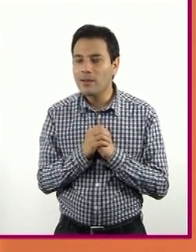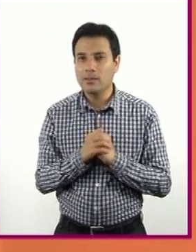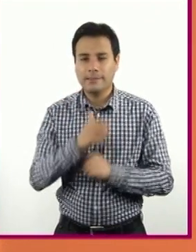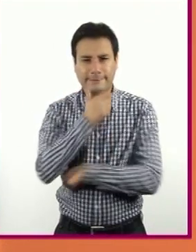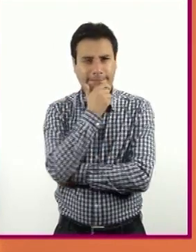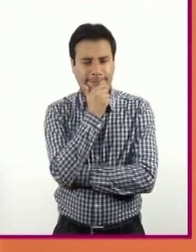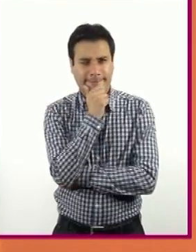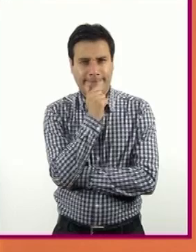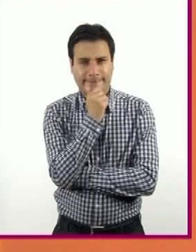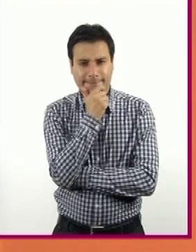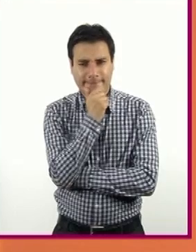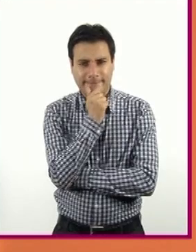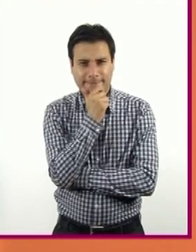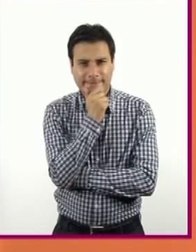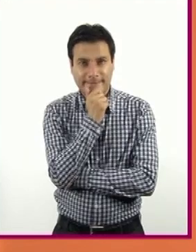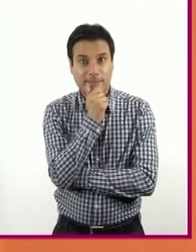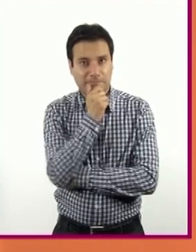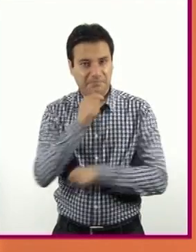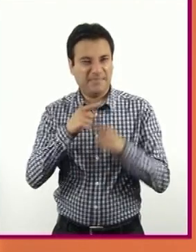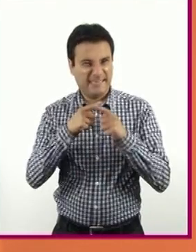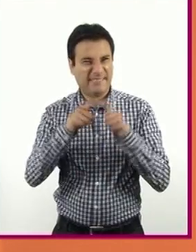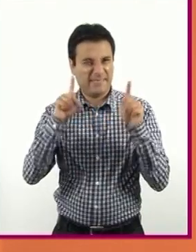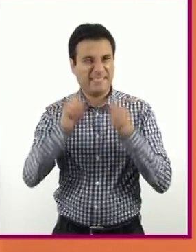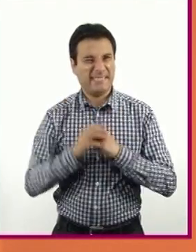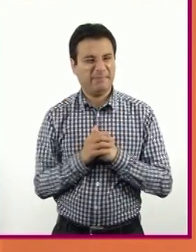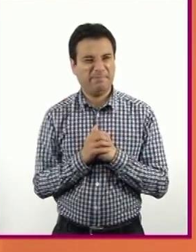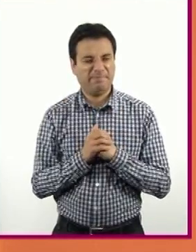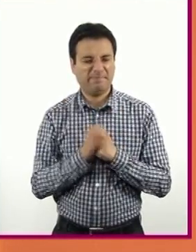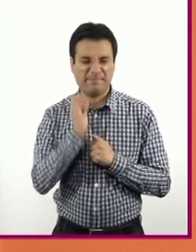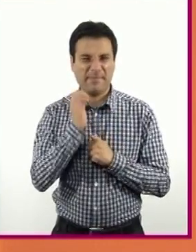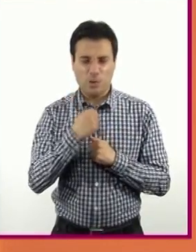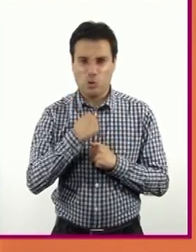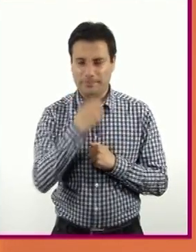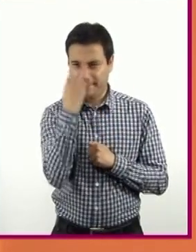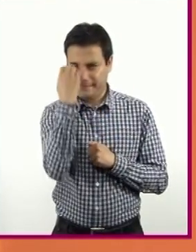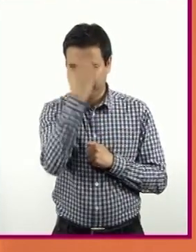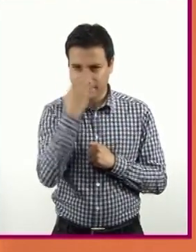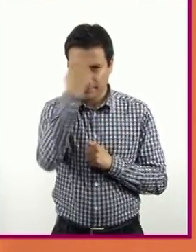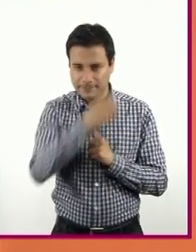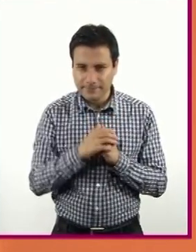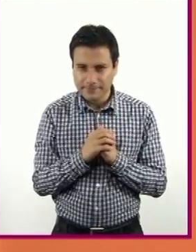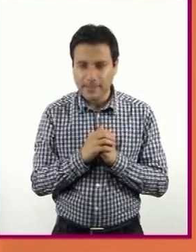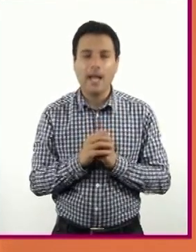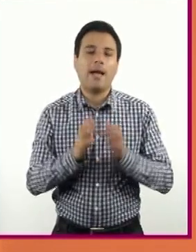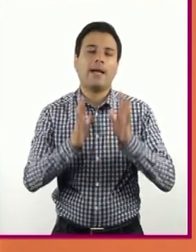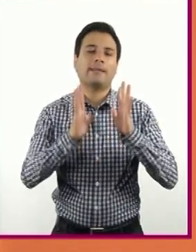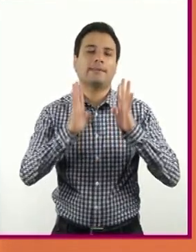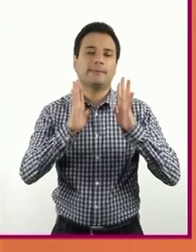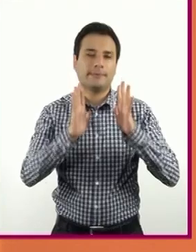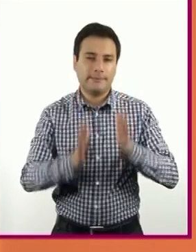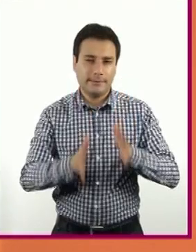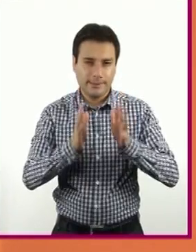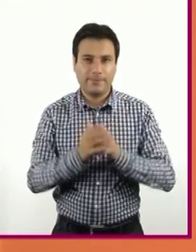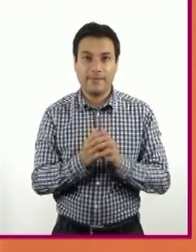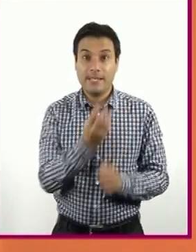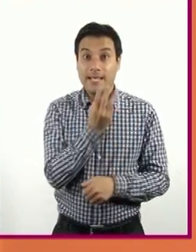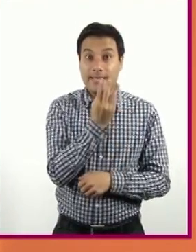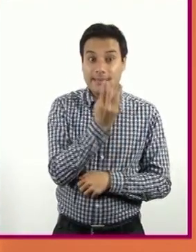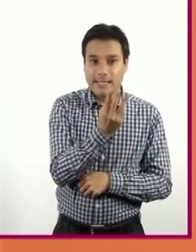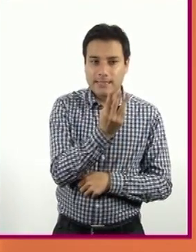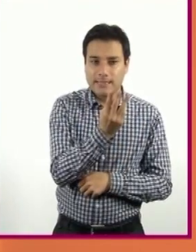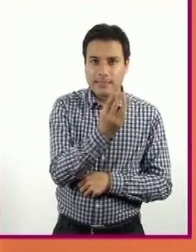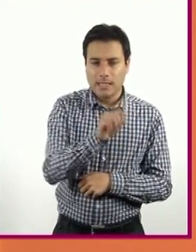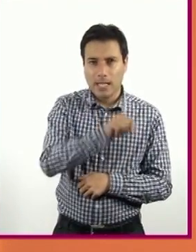A ver, esta sucesión es diferente. Después de analizar la sucesión, observo que del 3 al 7 la diferencia es